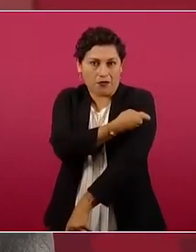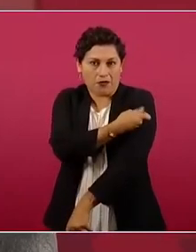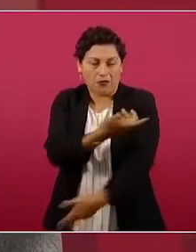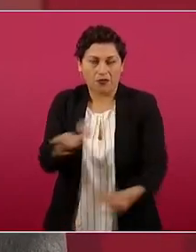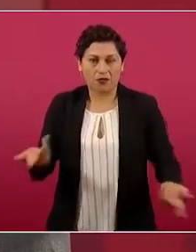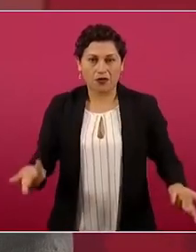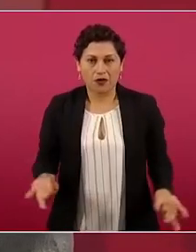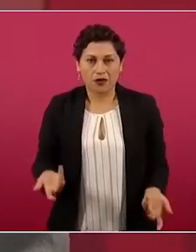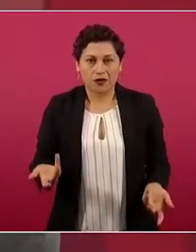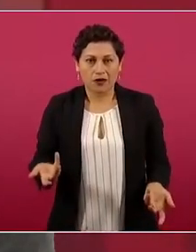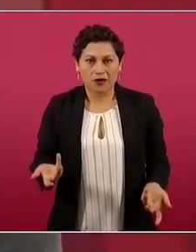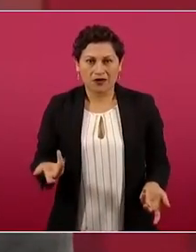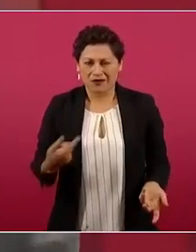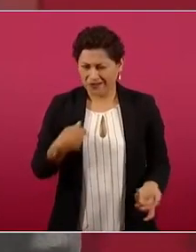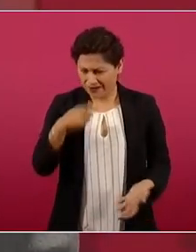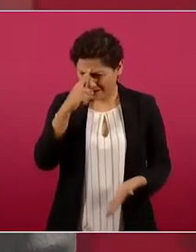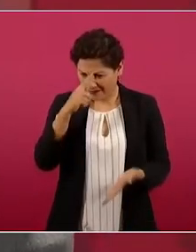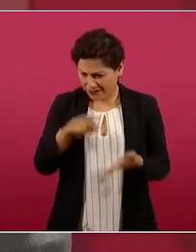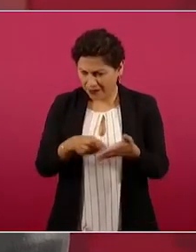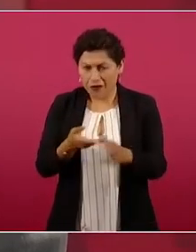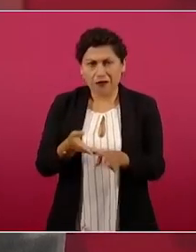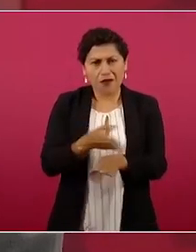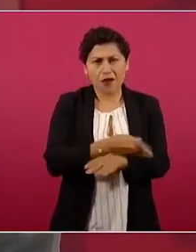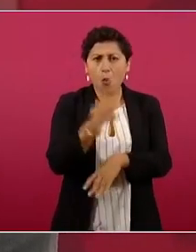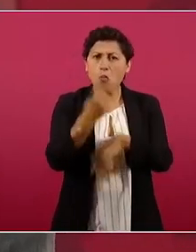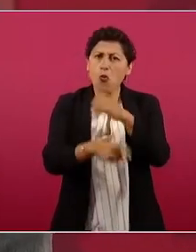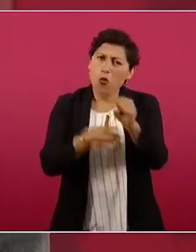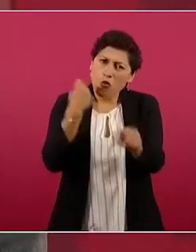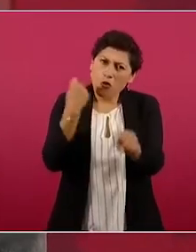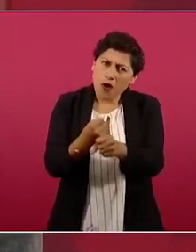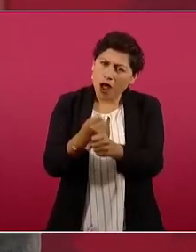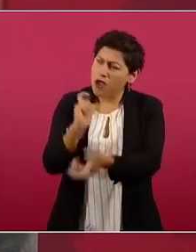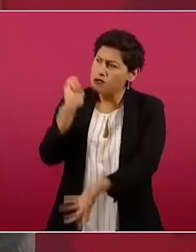creo que se va a cumplir un año